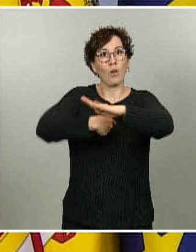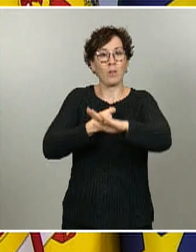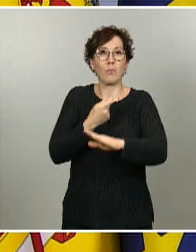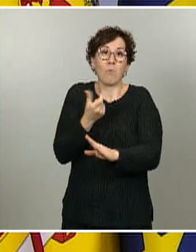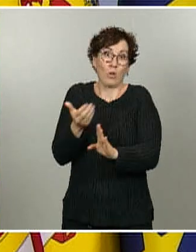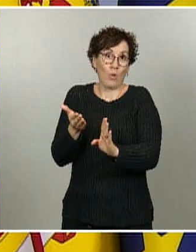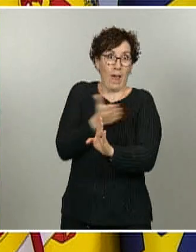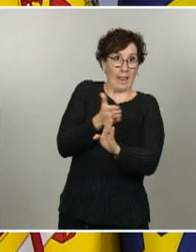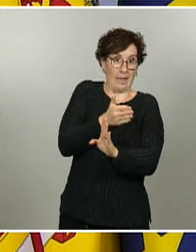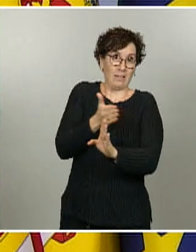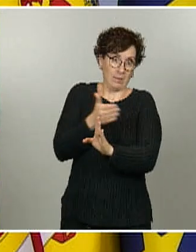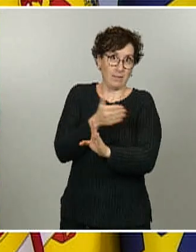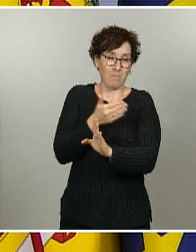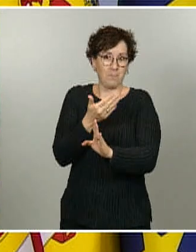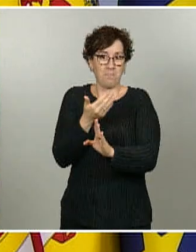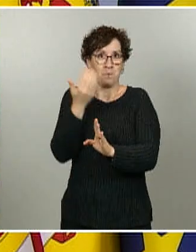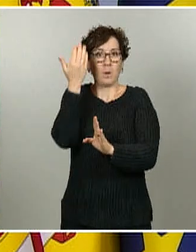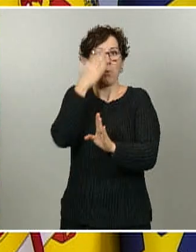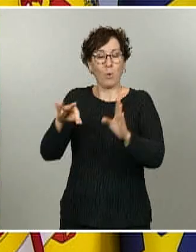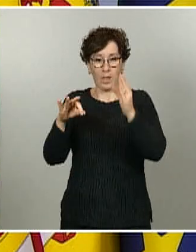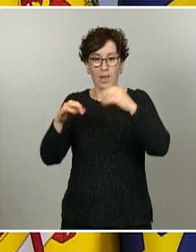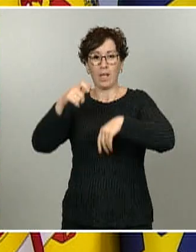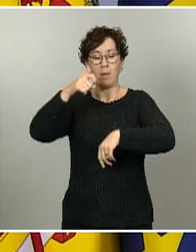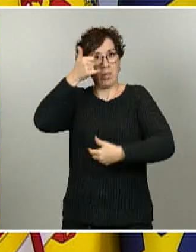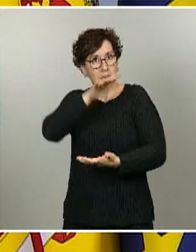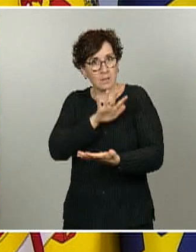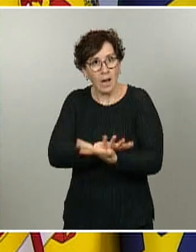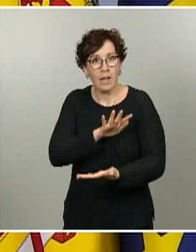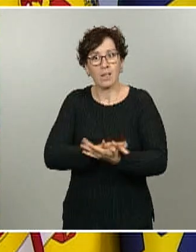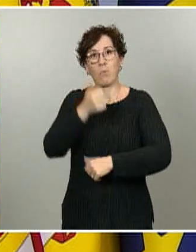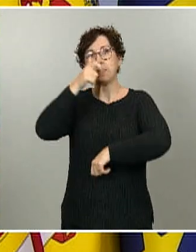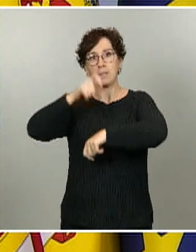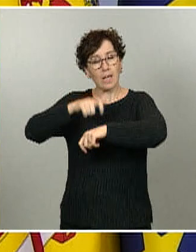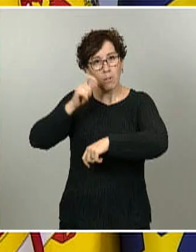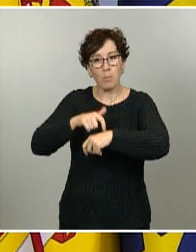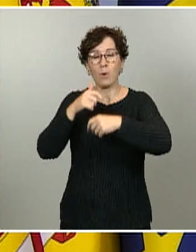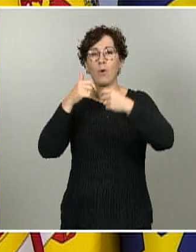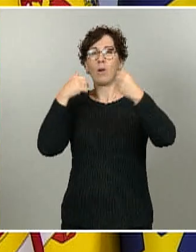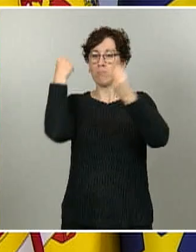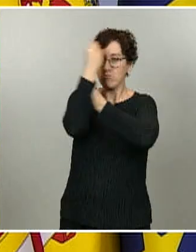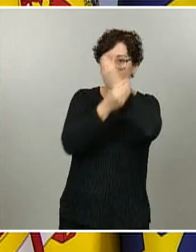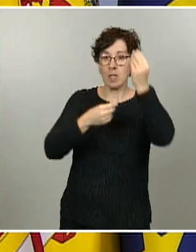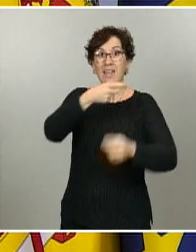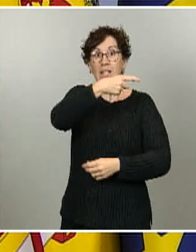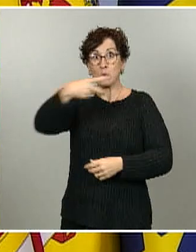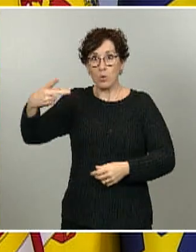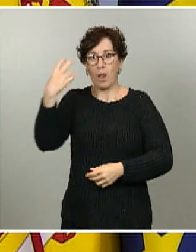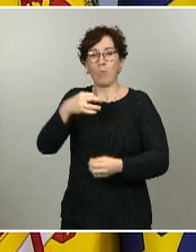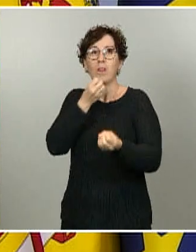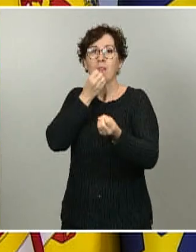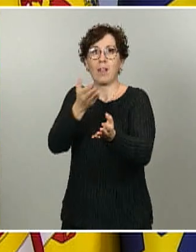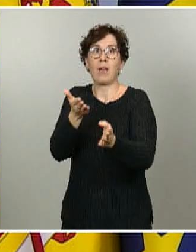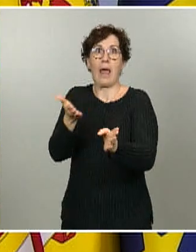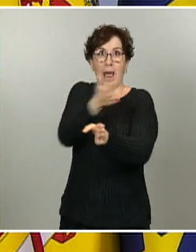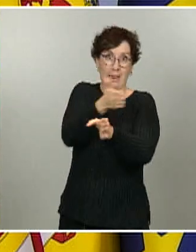podamos hacerlo con un poquito más de calma y podamos dar los resultados, incluso si fuera posible un poquito antes, pero